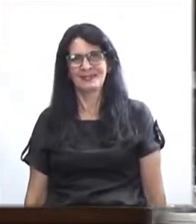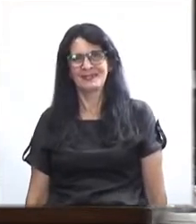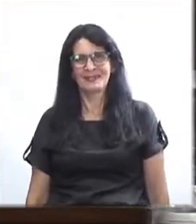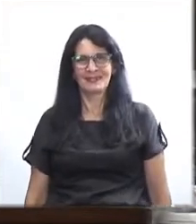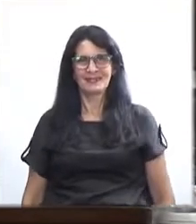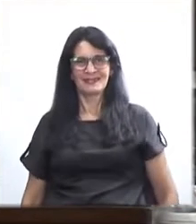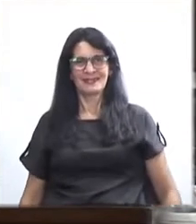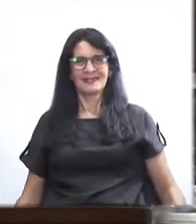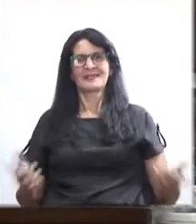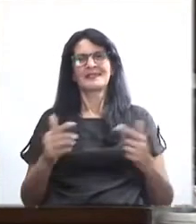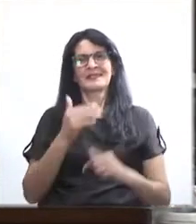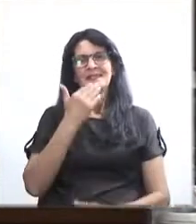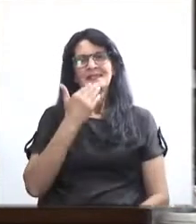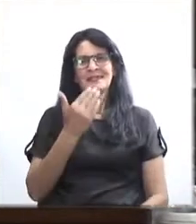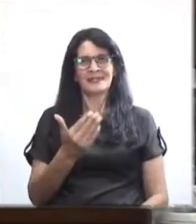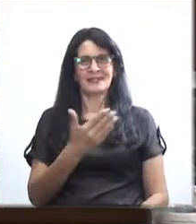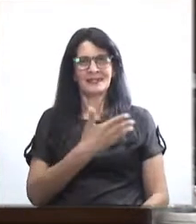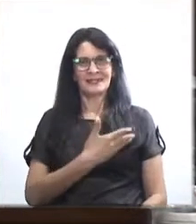Gracias, presidenta.